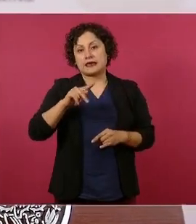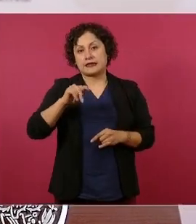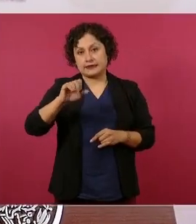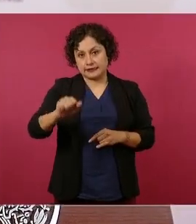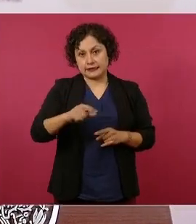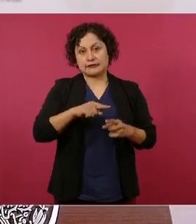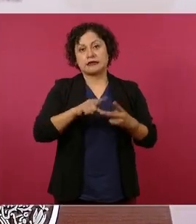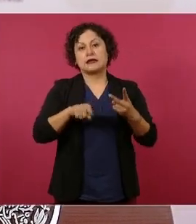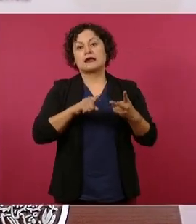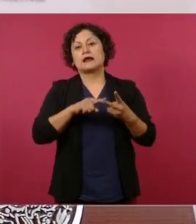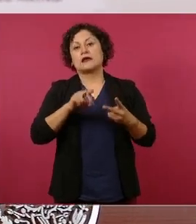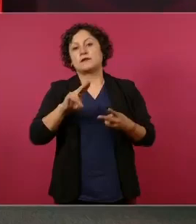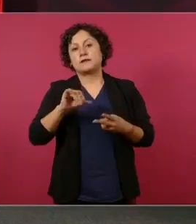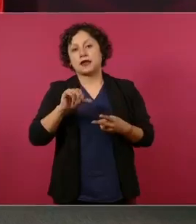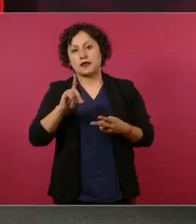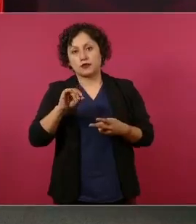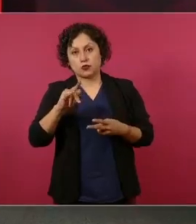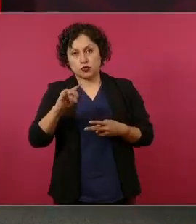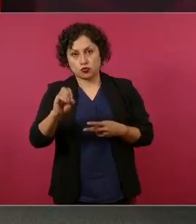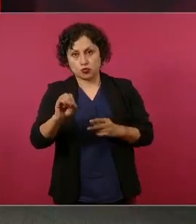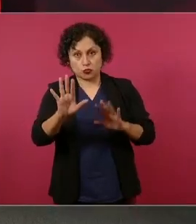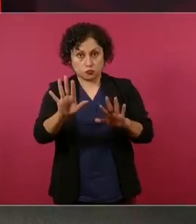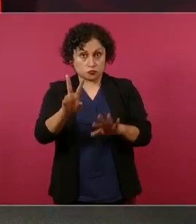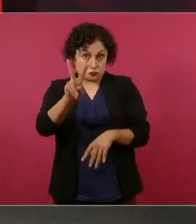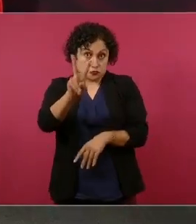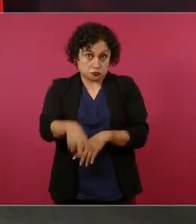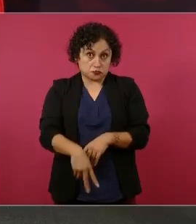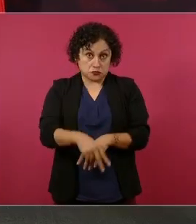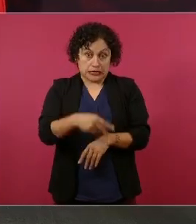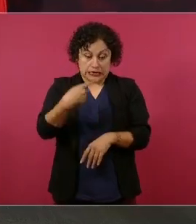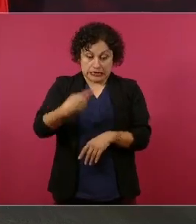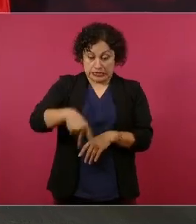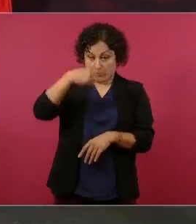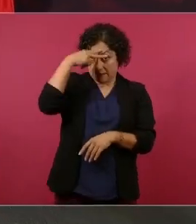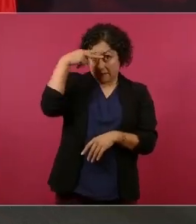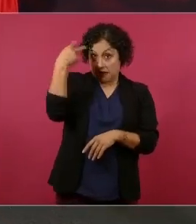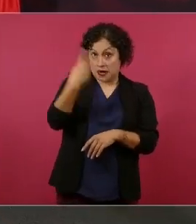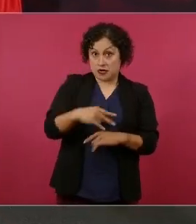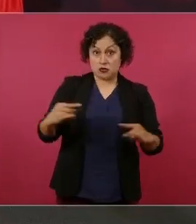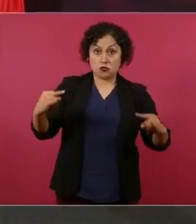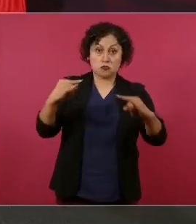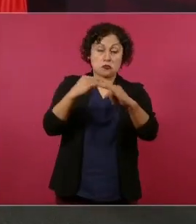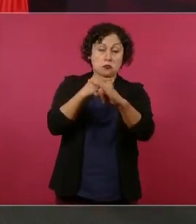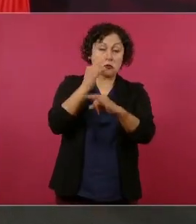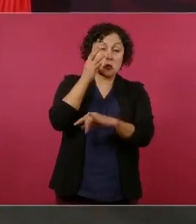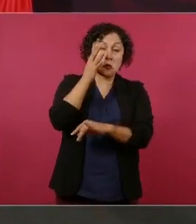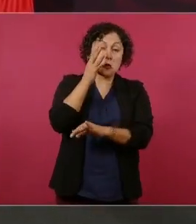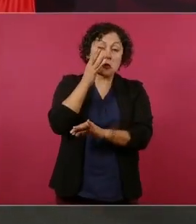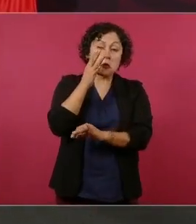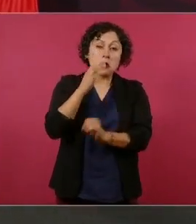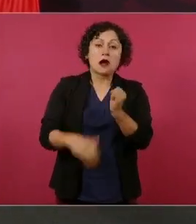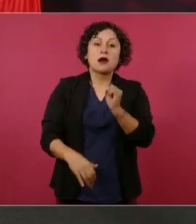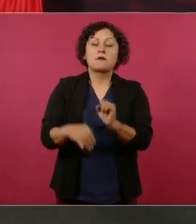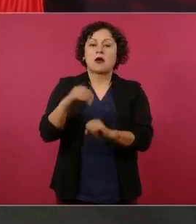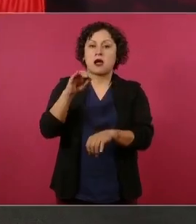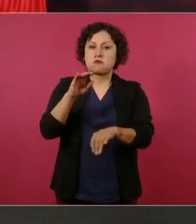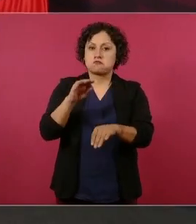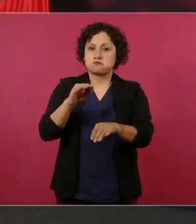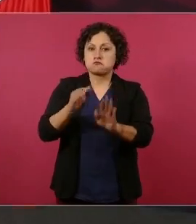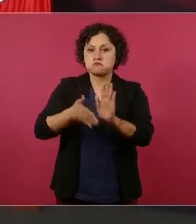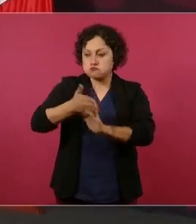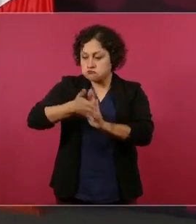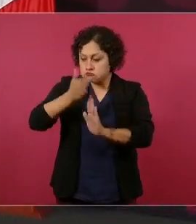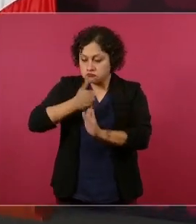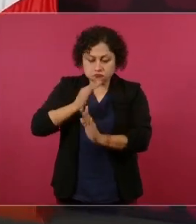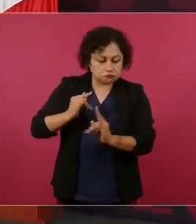en efecto del lado mexicano está por terminarse, ya está prácticamente